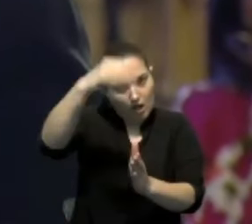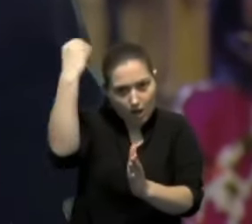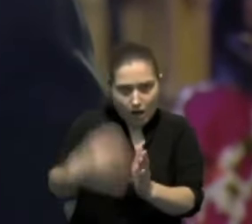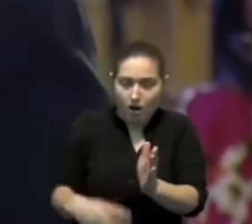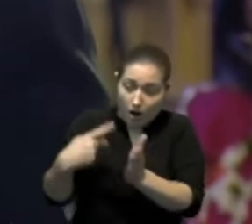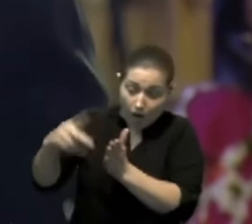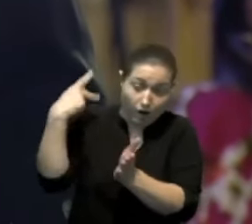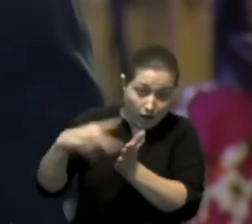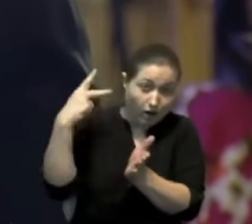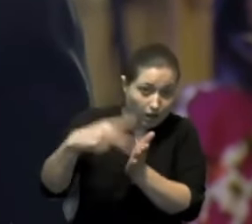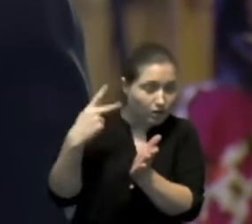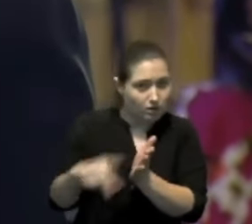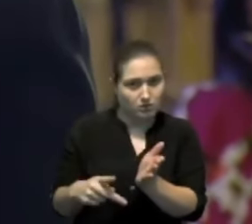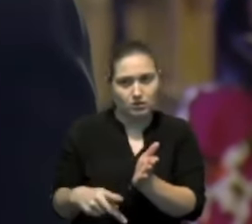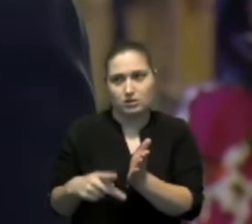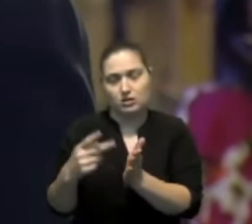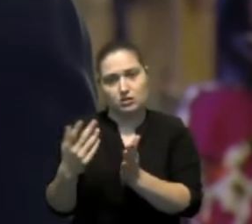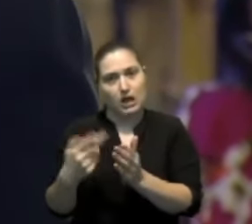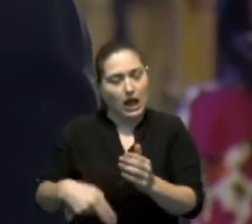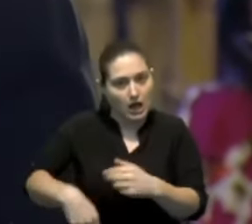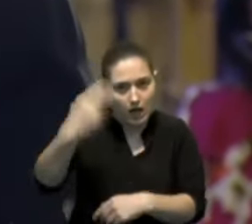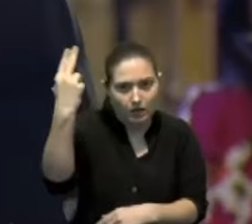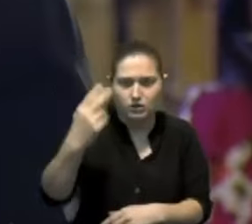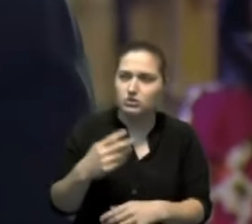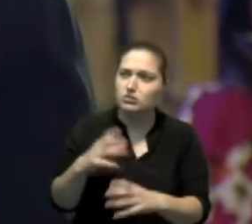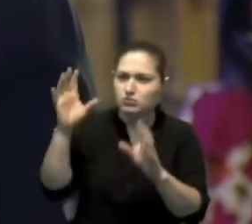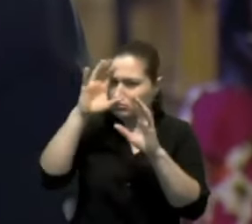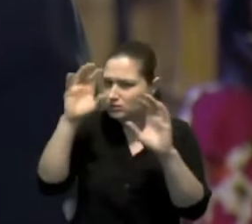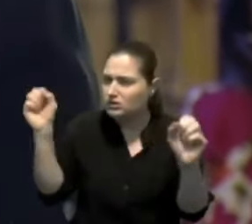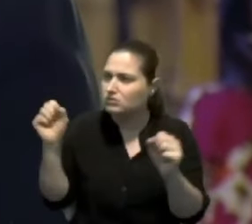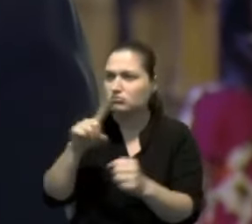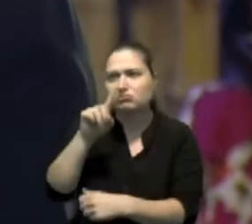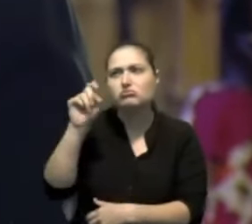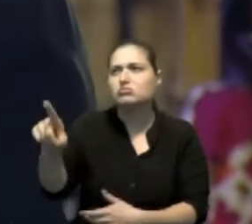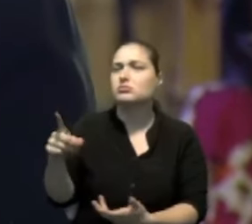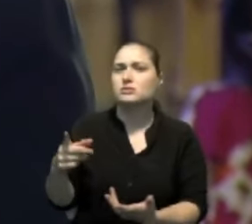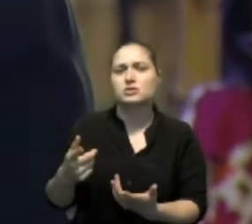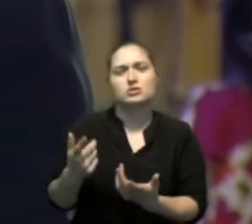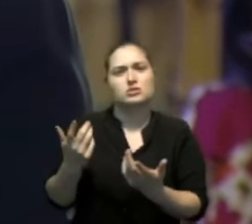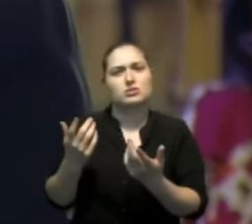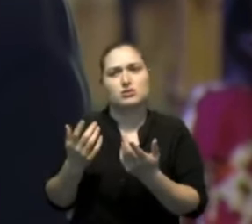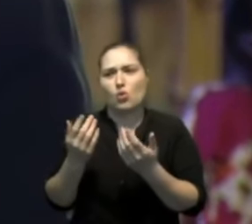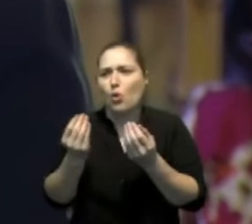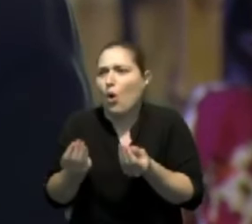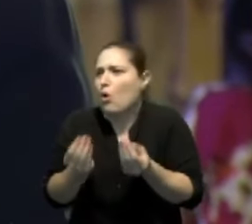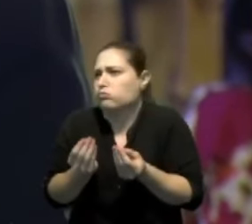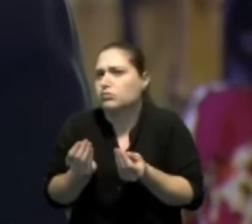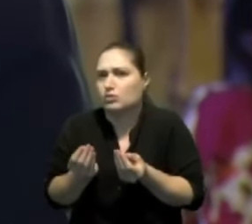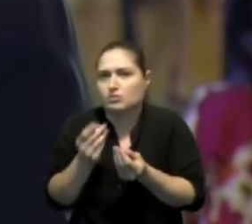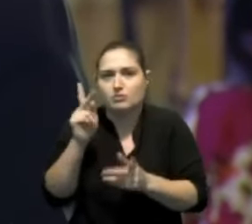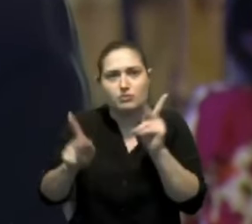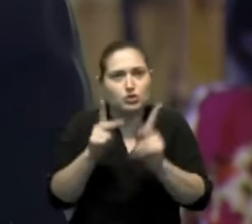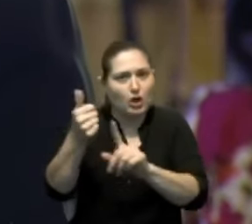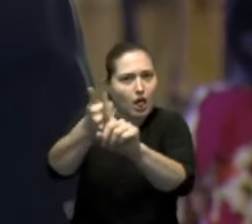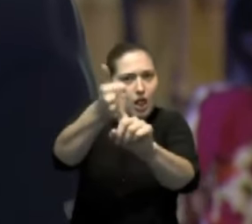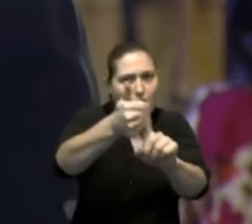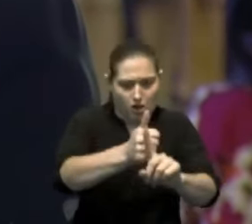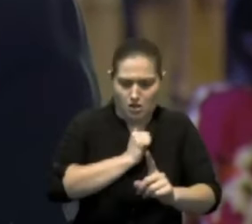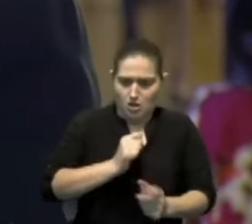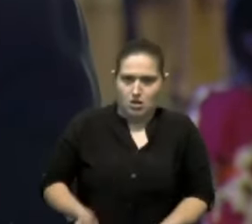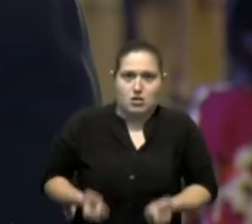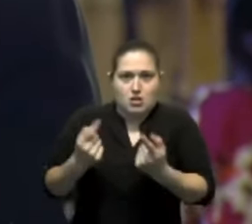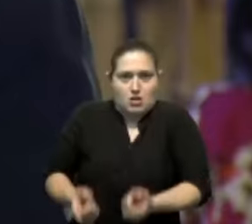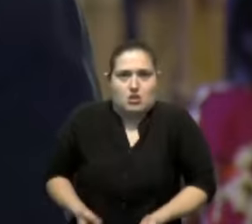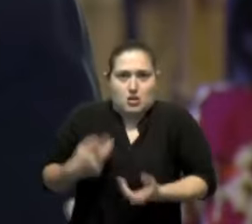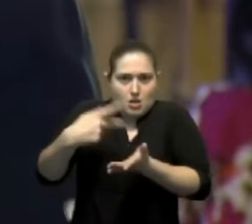Qué se puede hacer y se me ocurre pensar en la seguridad Social para bajar ese gasto de bolsillo tan alto